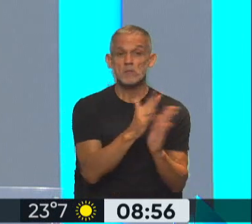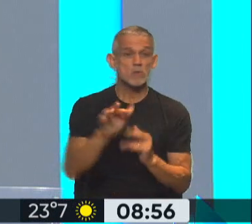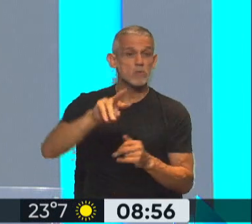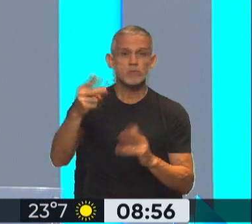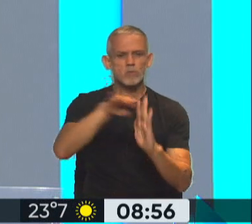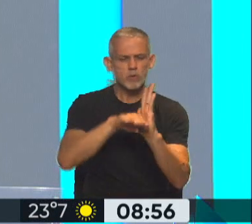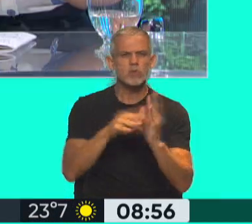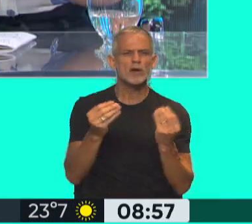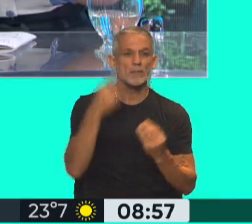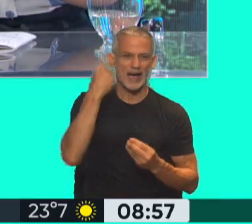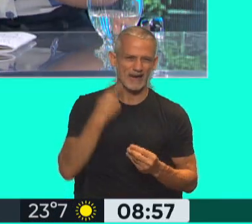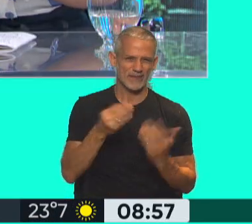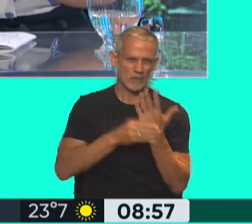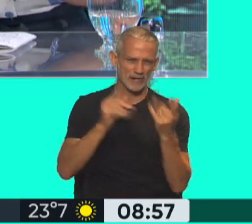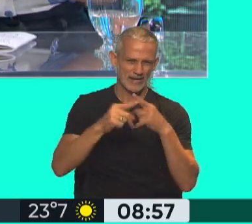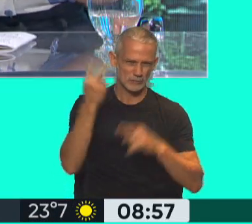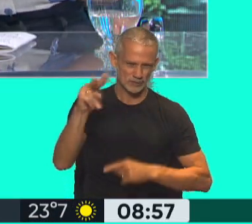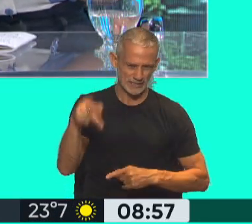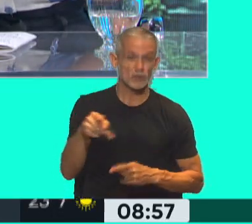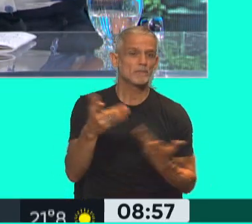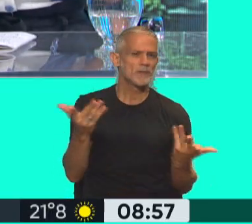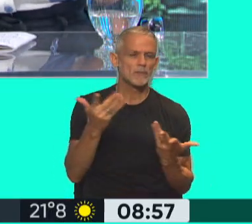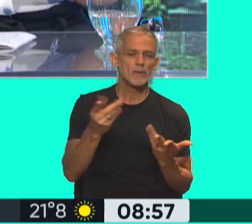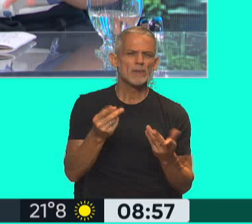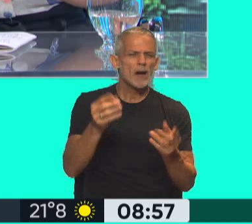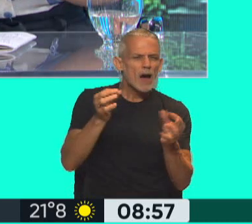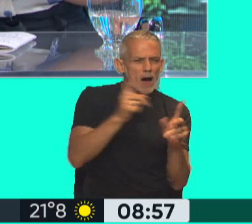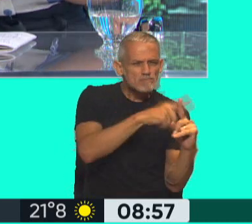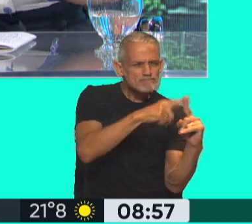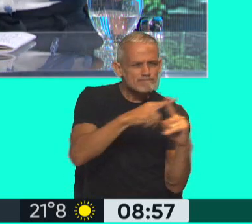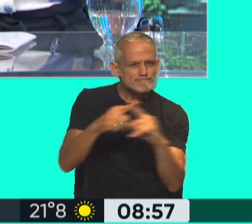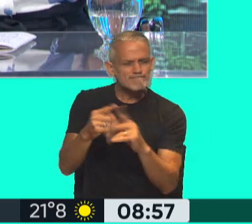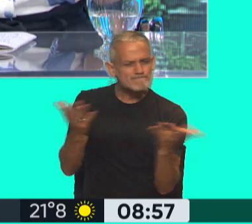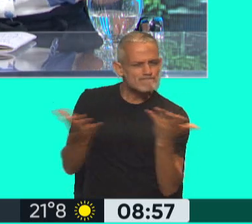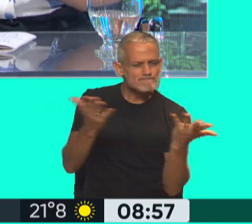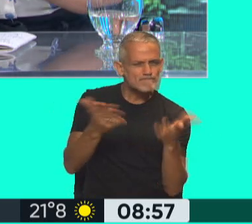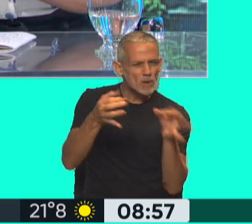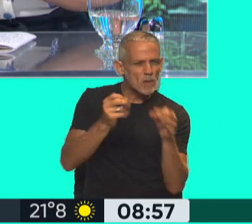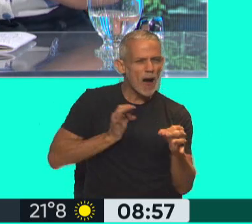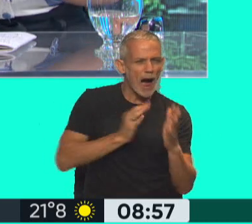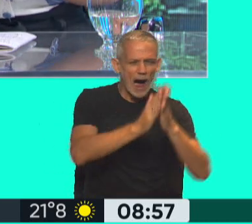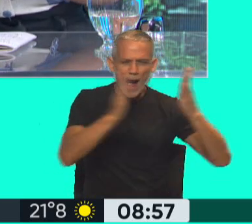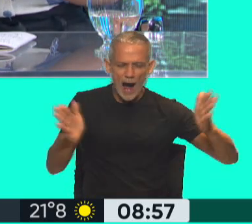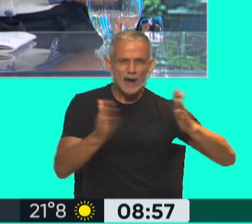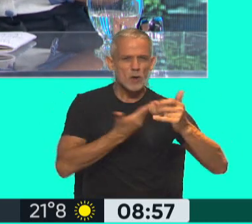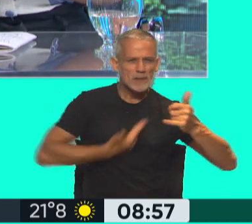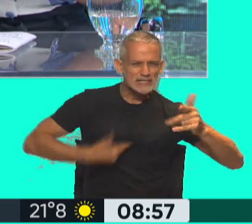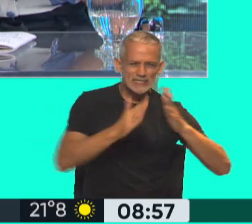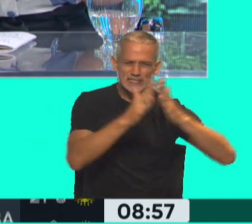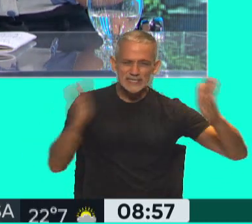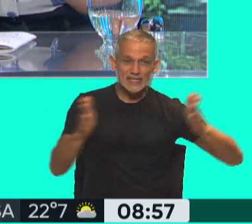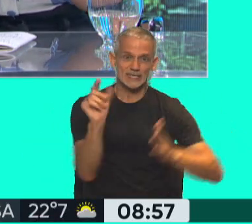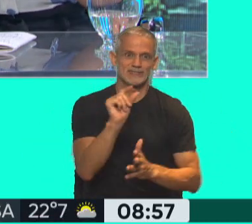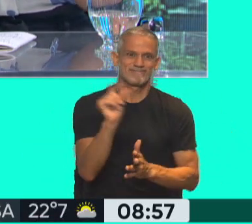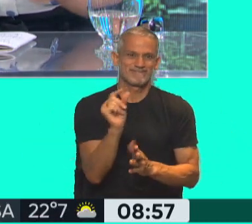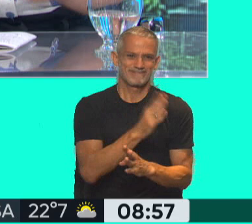Santiago cafiero el canciller argentino para dar un balance de lo que fue todo este año de Presidencia Pro